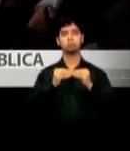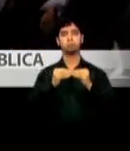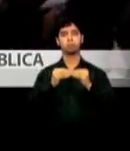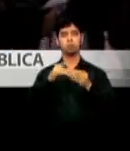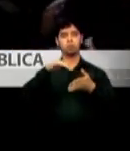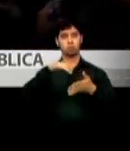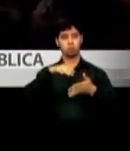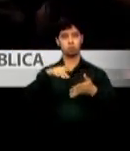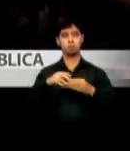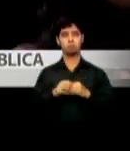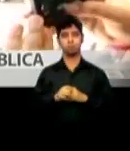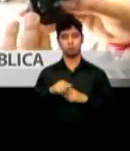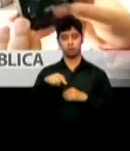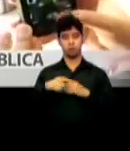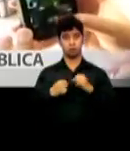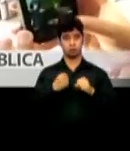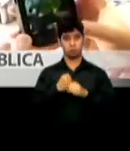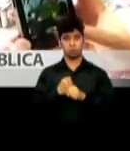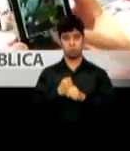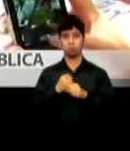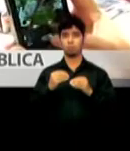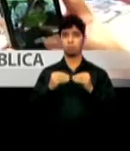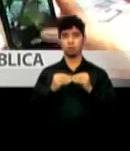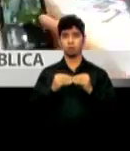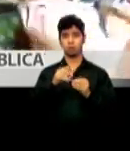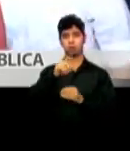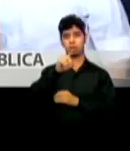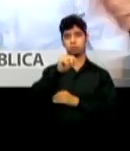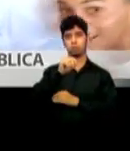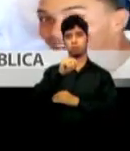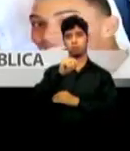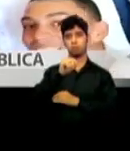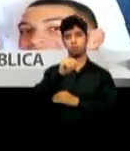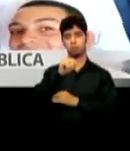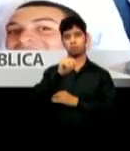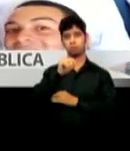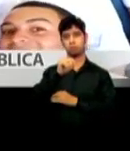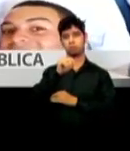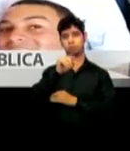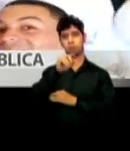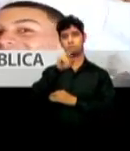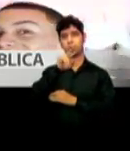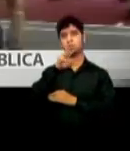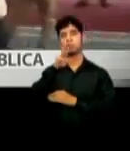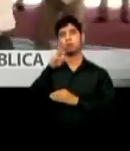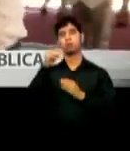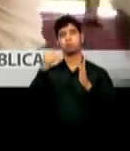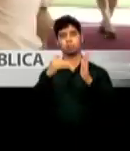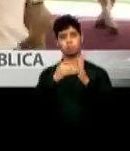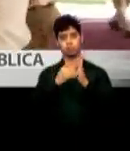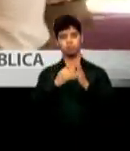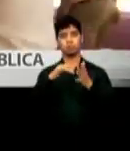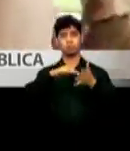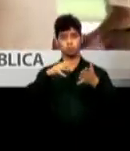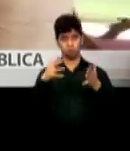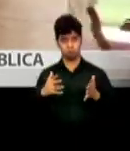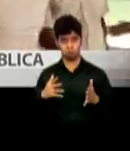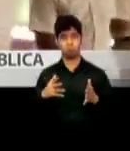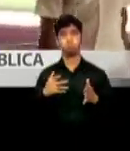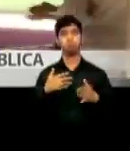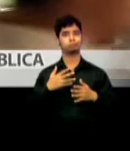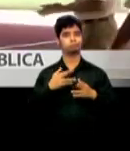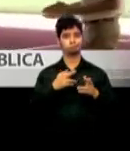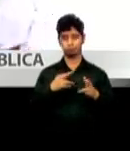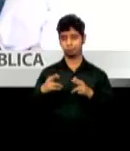Este año, cerca de 26.000 estudiantes de duodécimo grado de unas 196 escuelas públicas superiores se